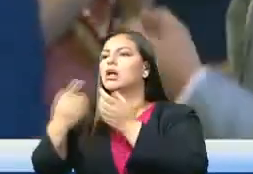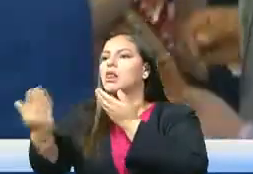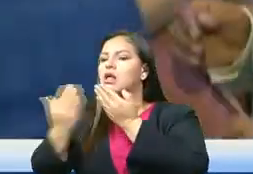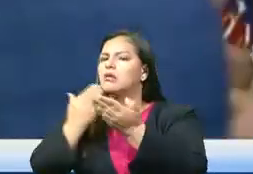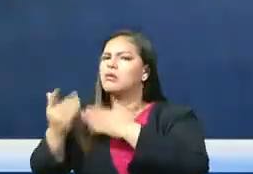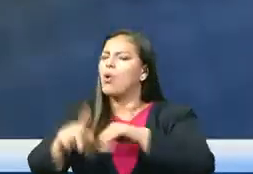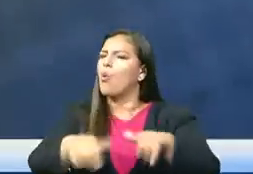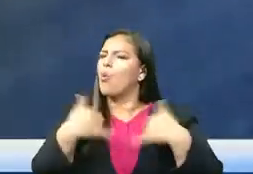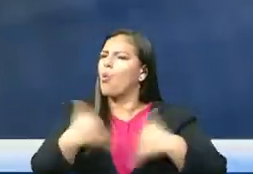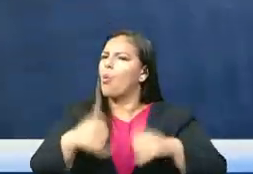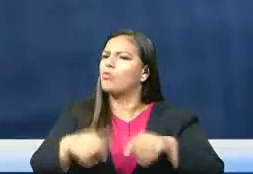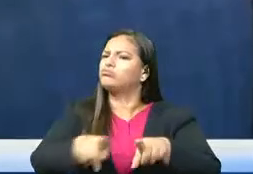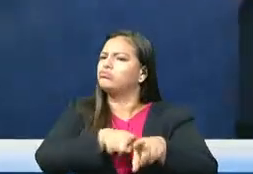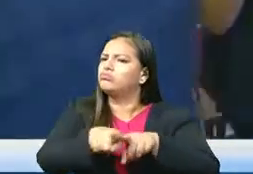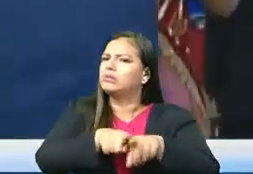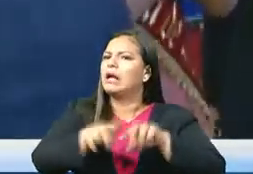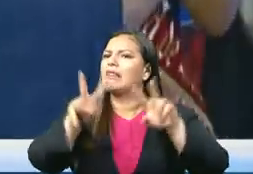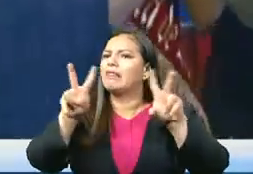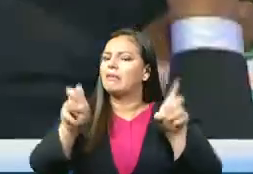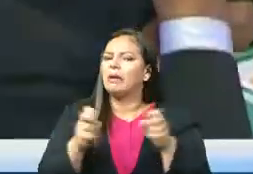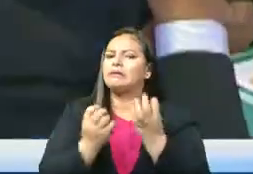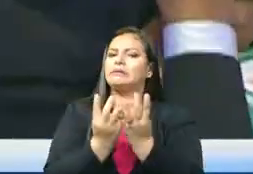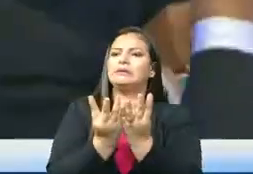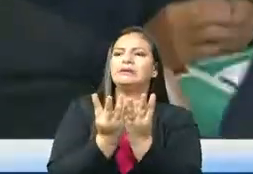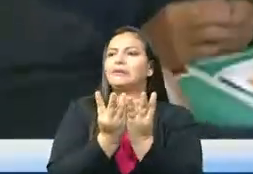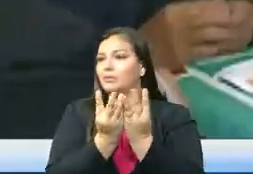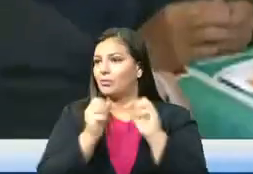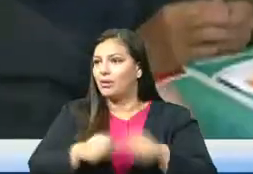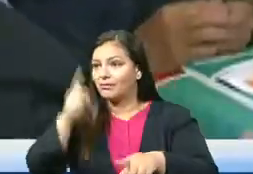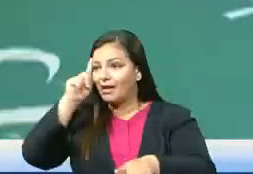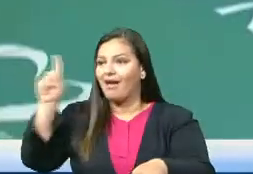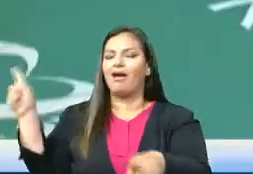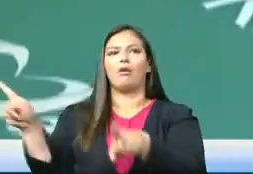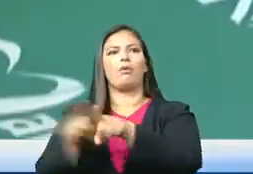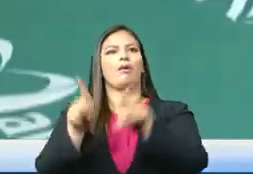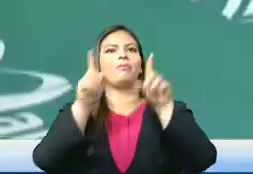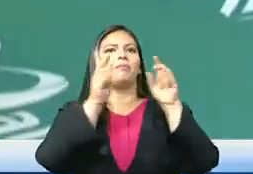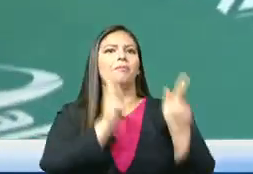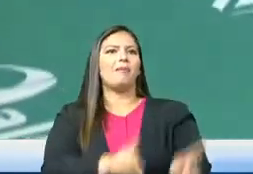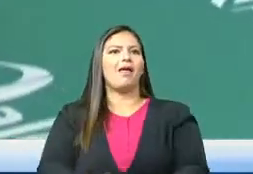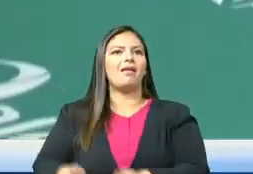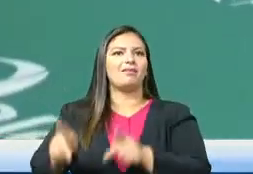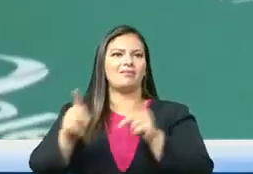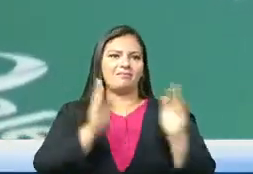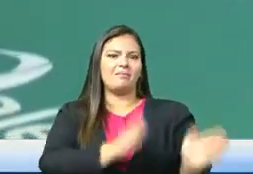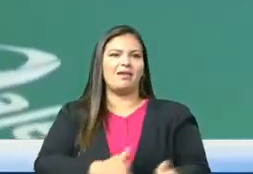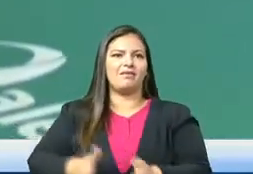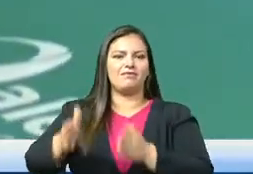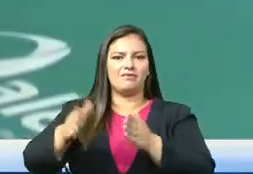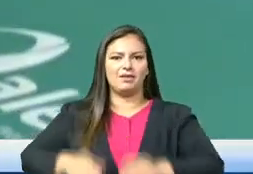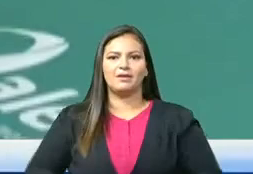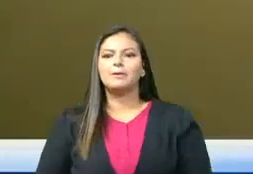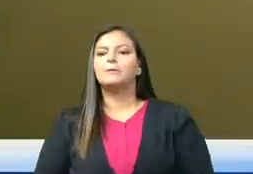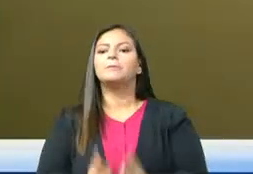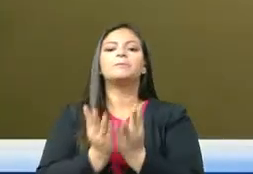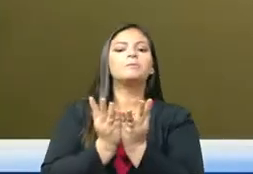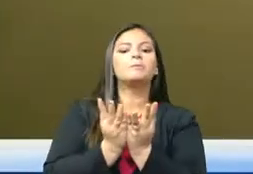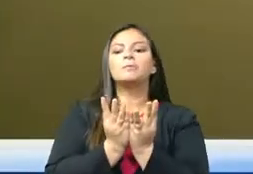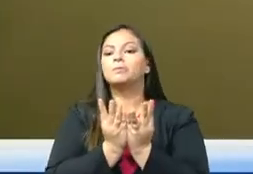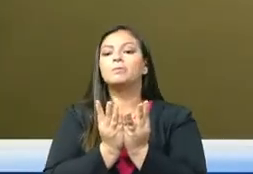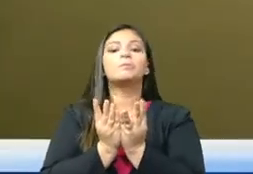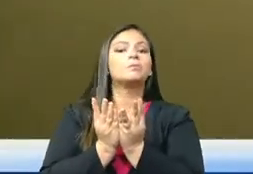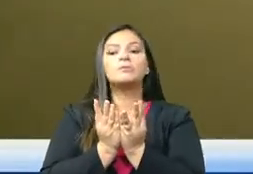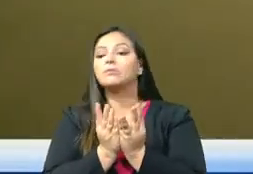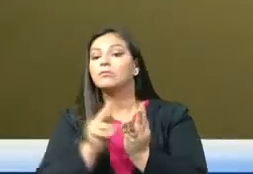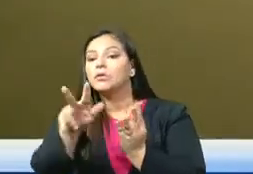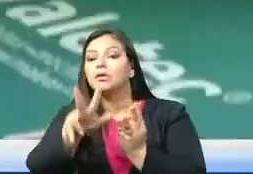de una noche de confraternidad y camaradería. Las jugadas de inteligencia y las tradicionales frases como 2 por Xuncho, 38 que no